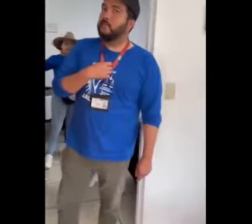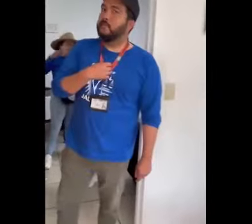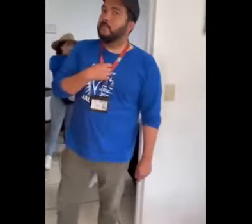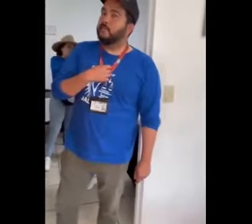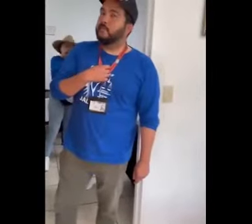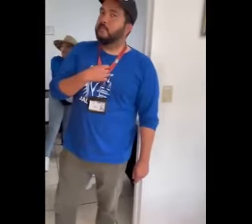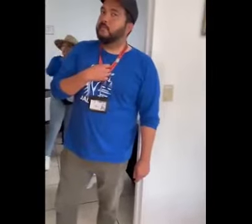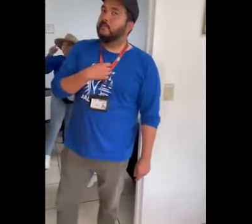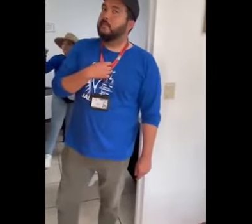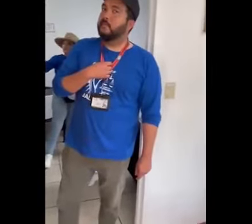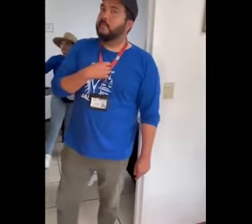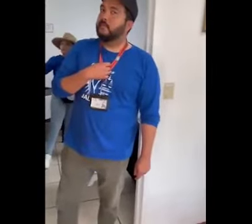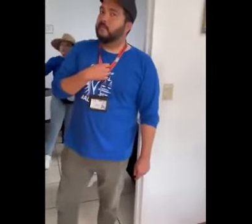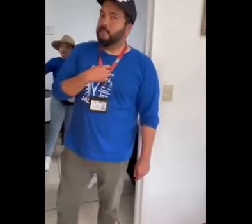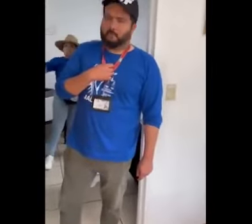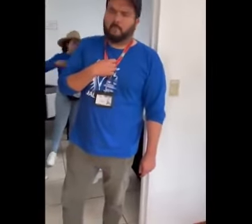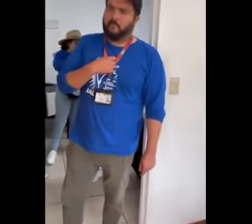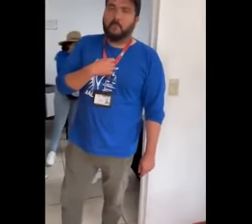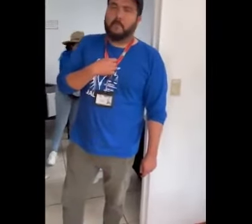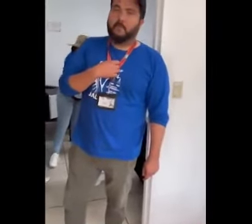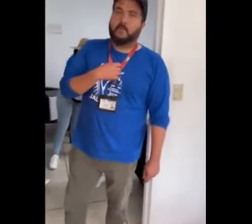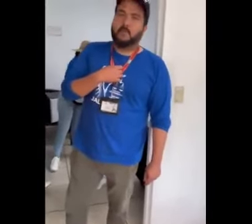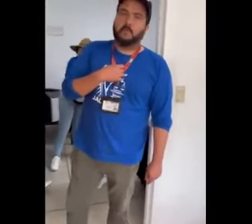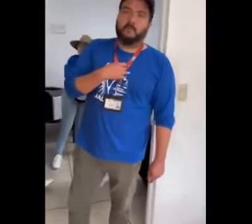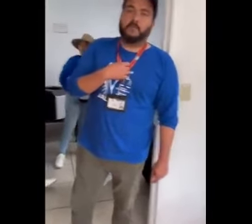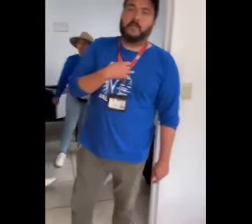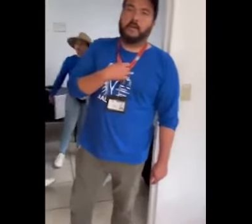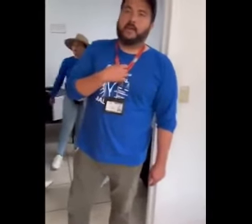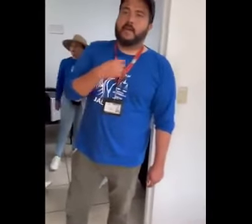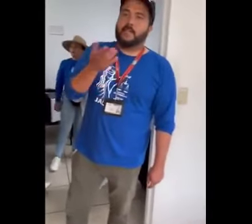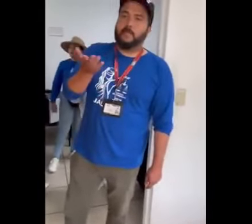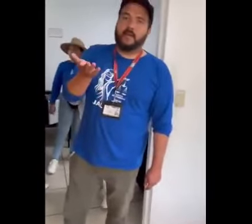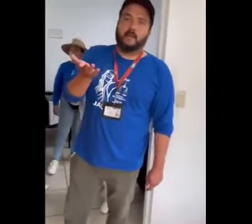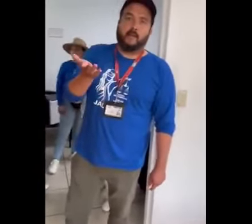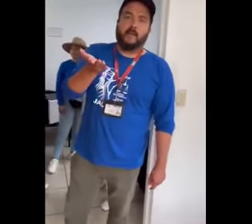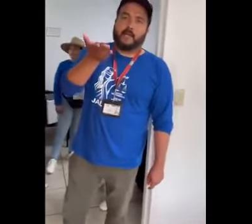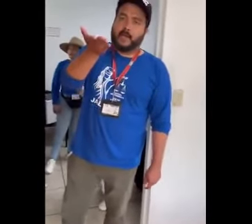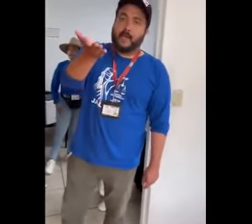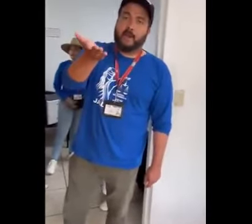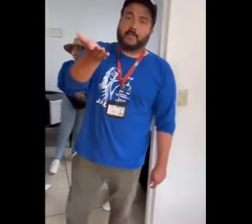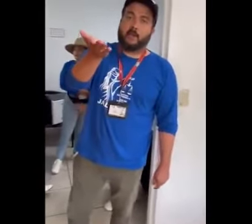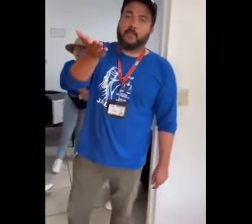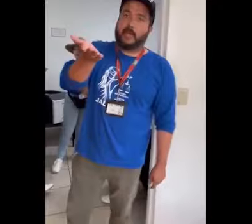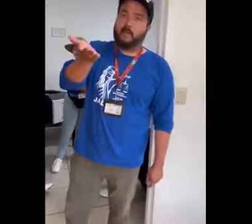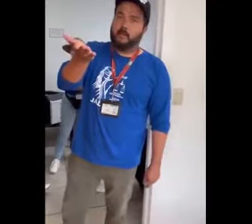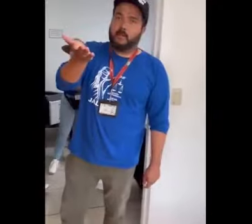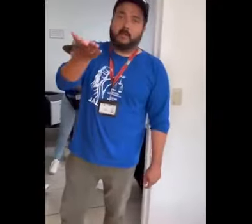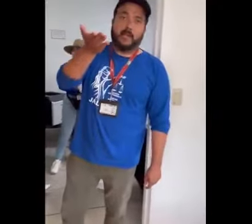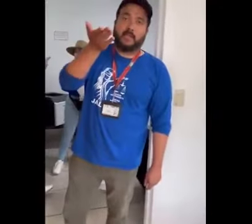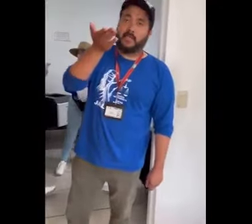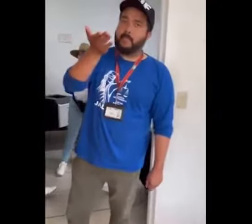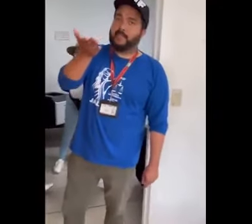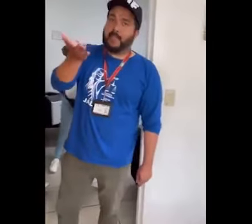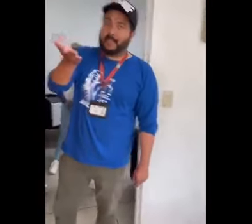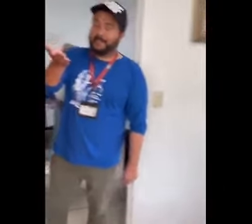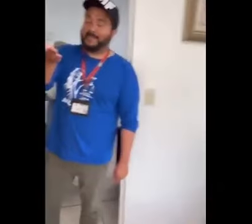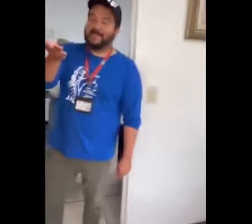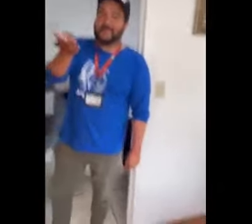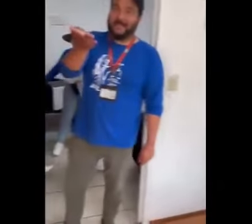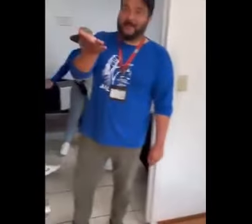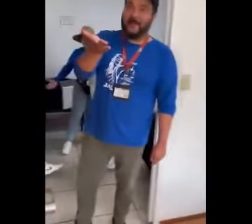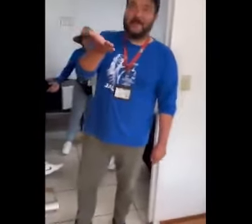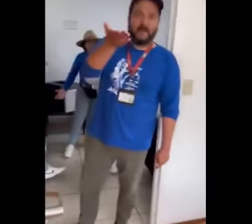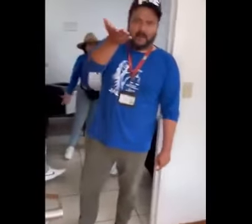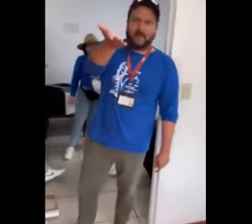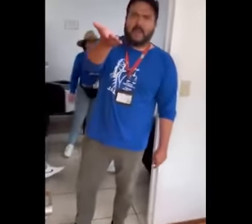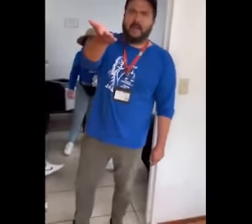yo creo que esto lo voy a llevar a los noticieros. Qué pena que nosotros hagamos... hagamos esto. No,